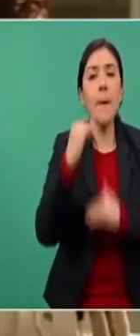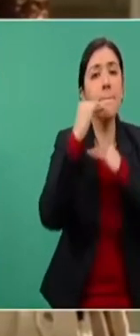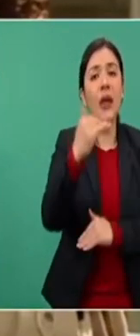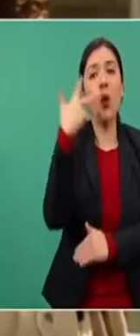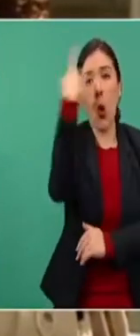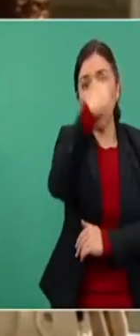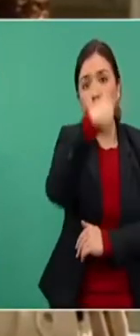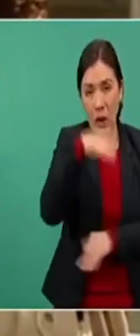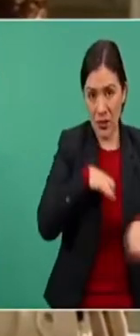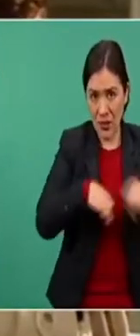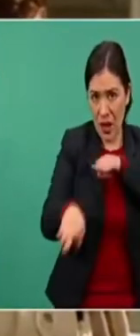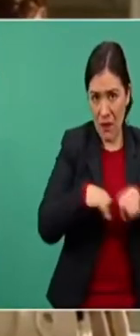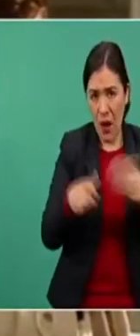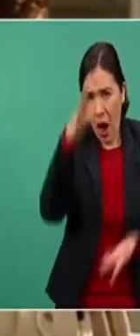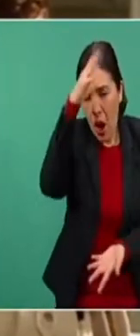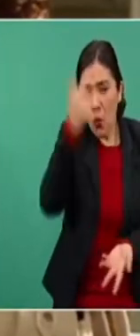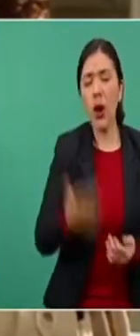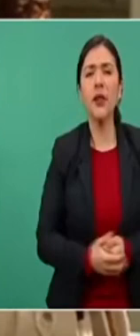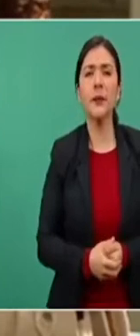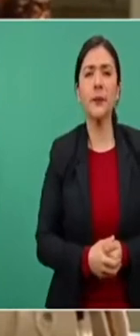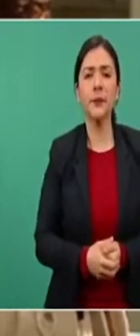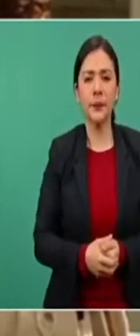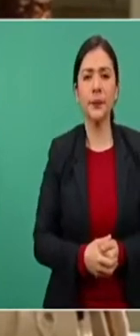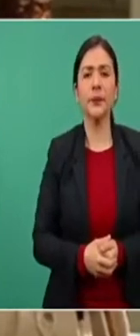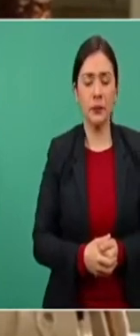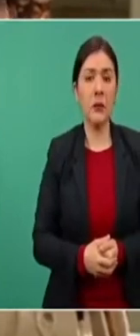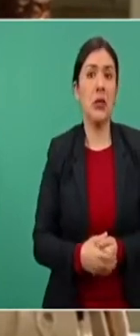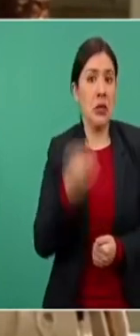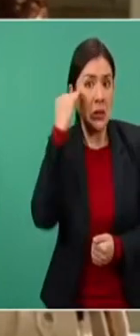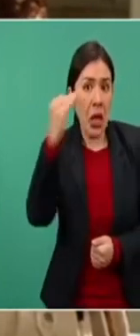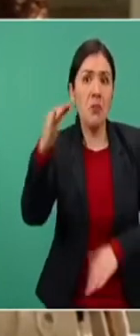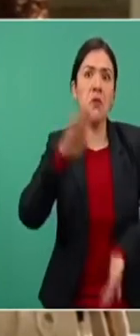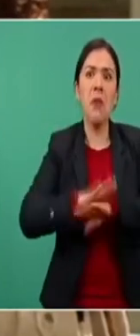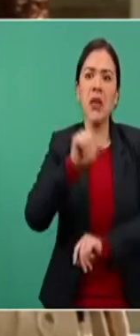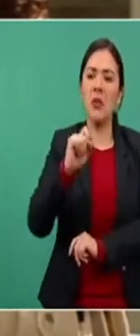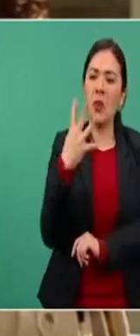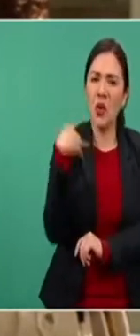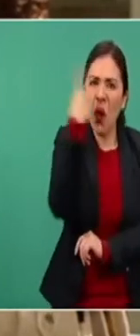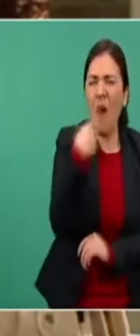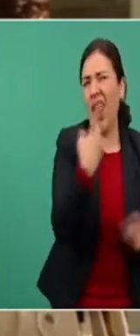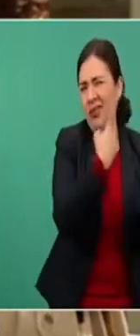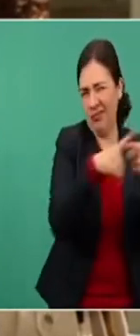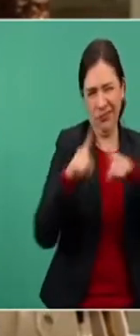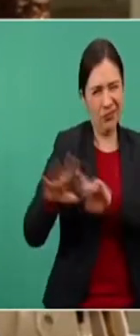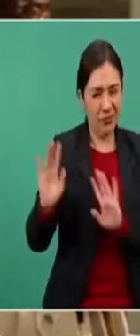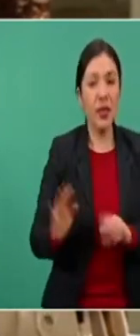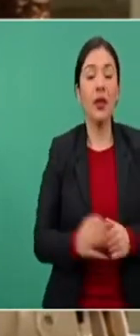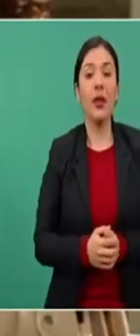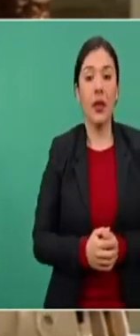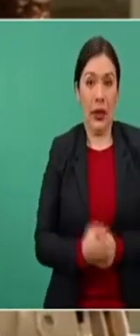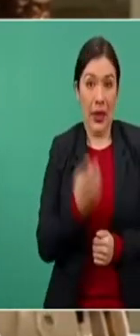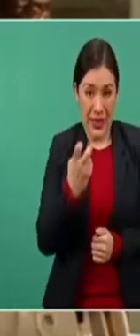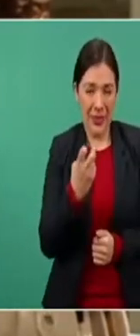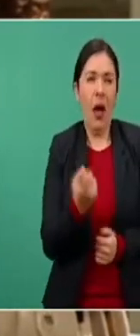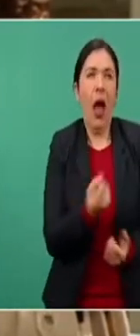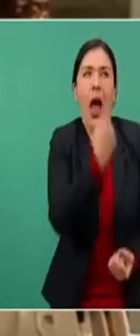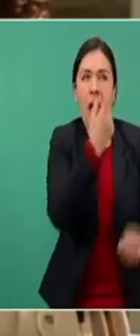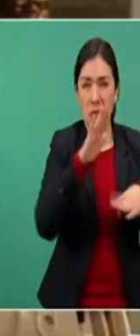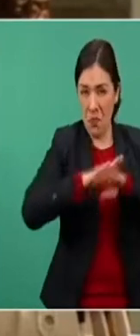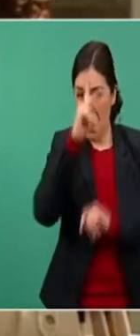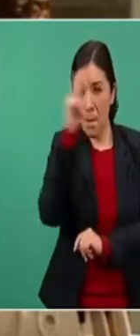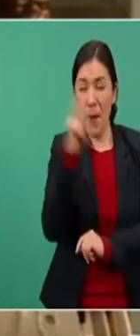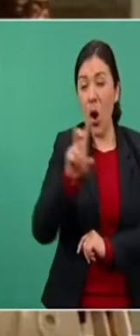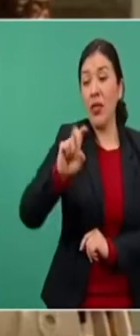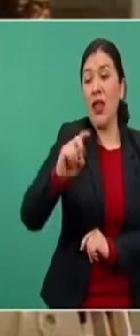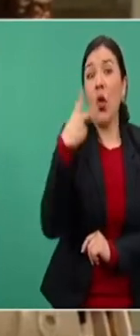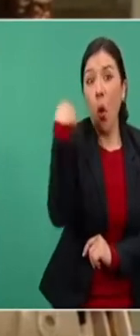horas las jornadas laborales. Hay jornadas de 24 horas, etcétera. Los peores casos son 32